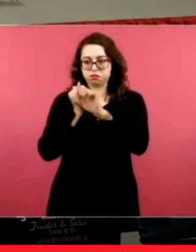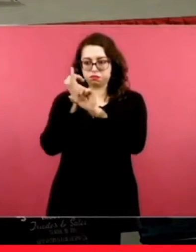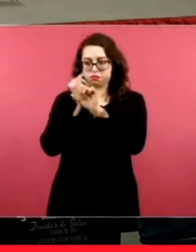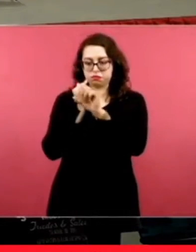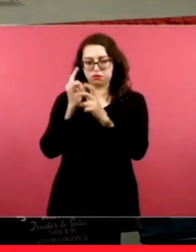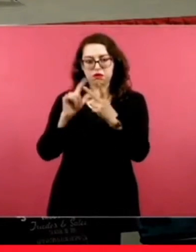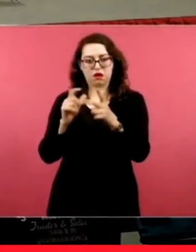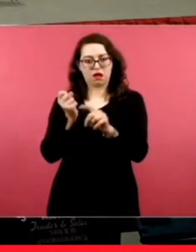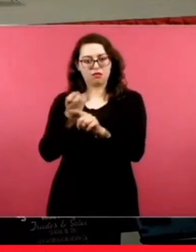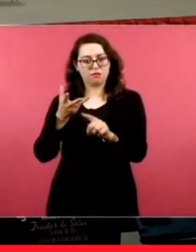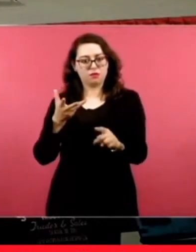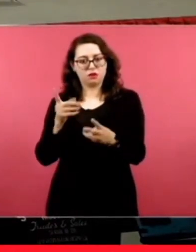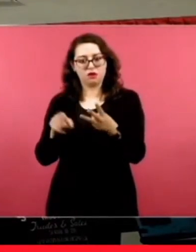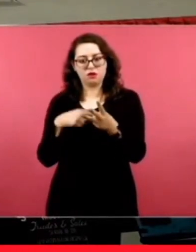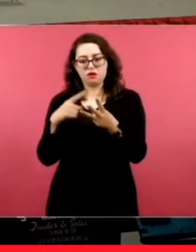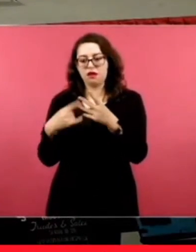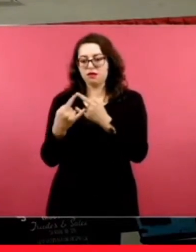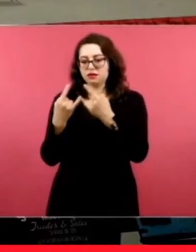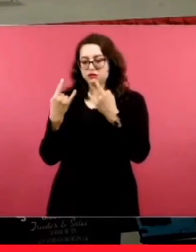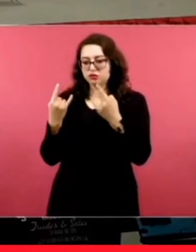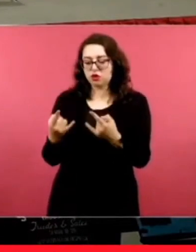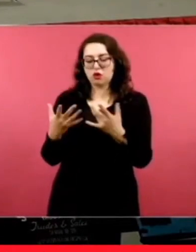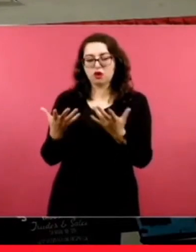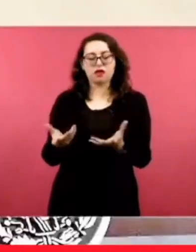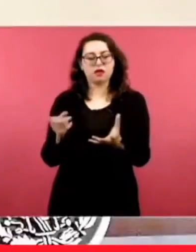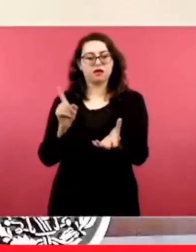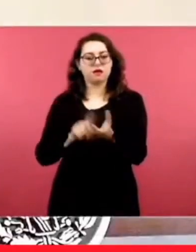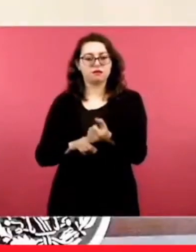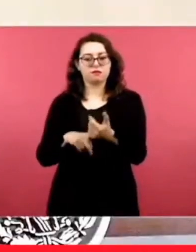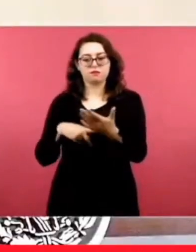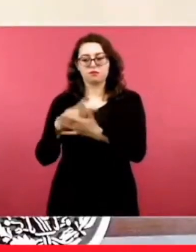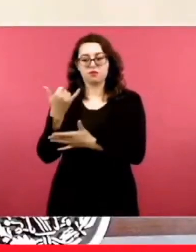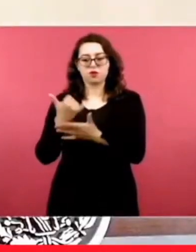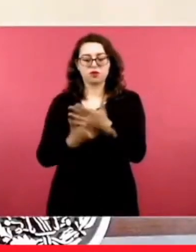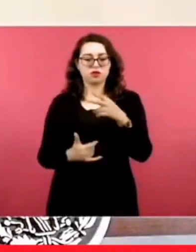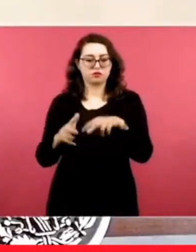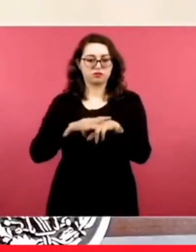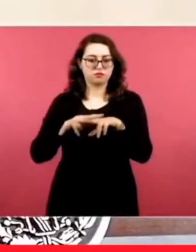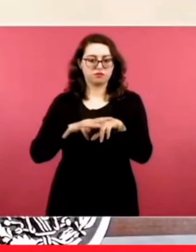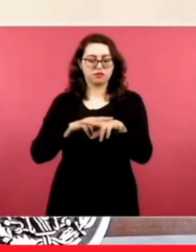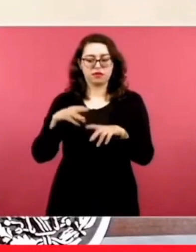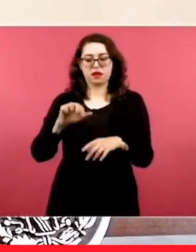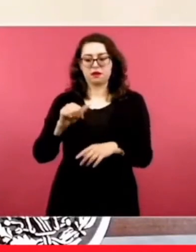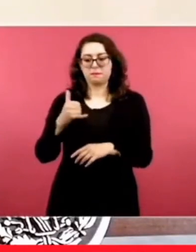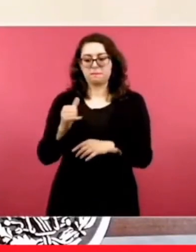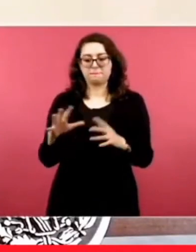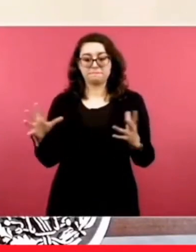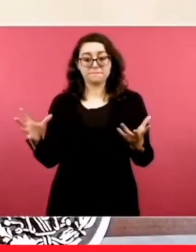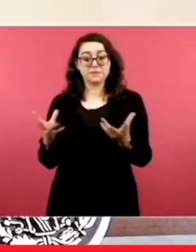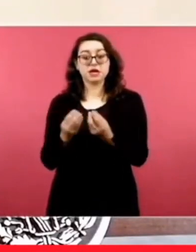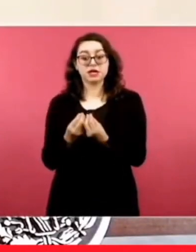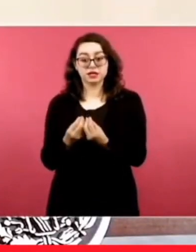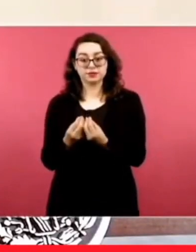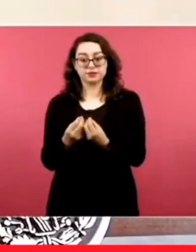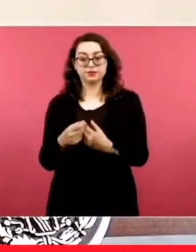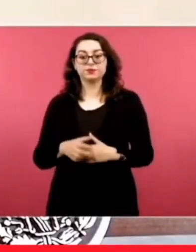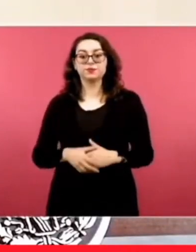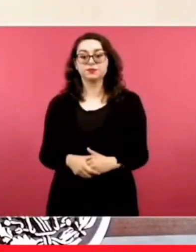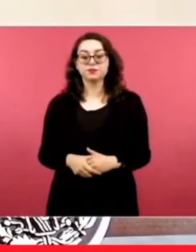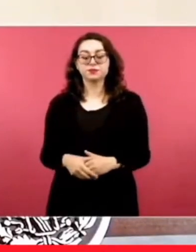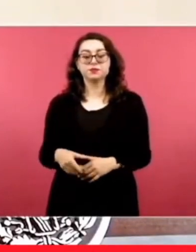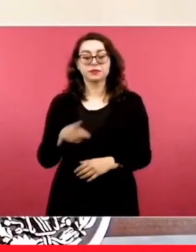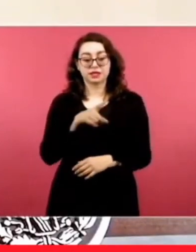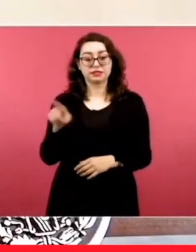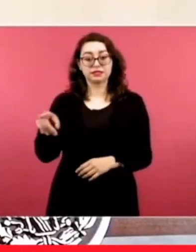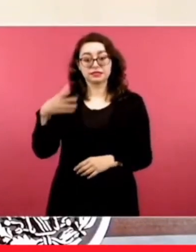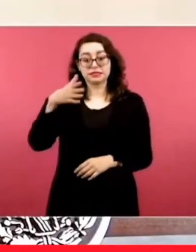histórica que estamos llevando a cabo de la mano del proyecto integral Tren Maya. Como ustedes saben y les hemos dicho, aquí